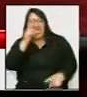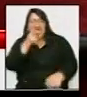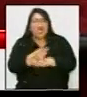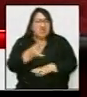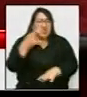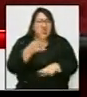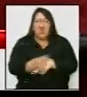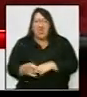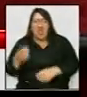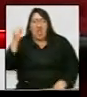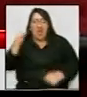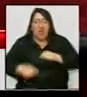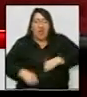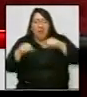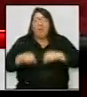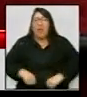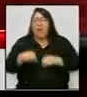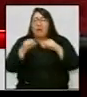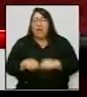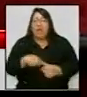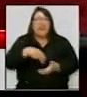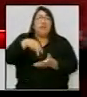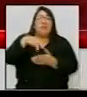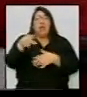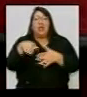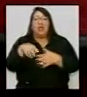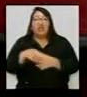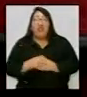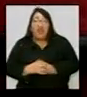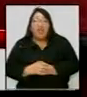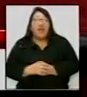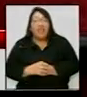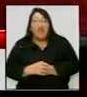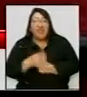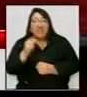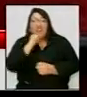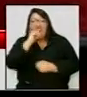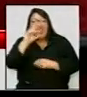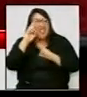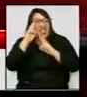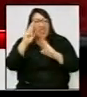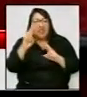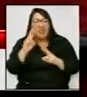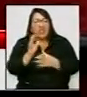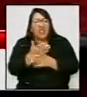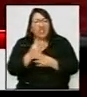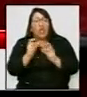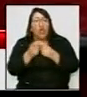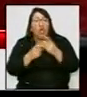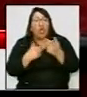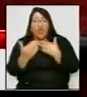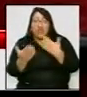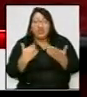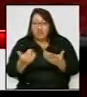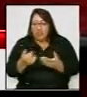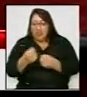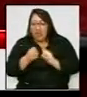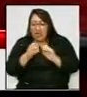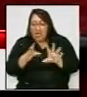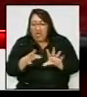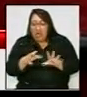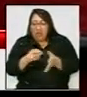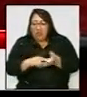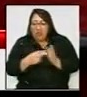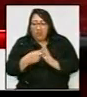insultan, golpean las carpetas, se paran. Eso, presidente, es falta de respeto entre colegas. Presidente, dejemos de